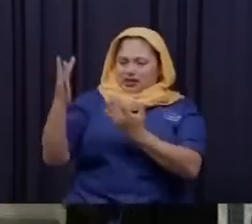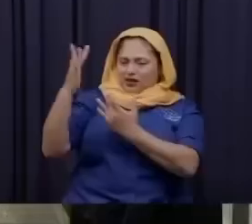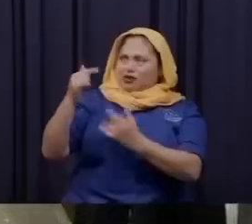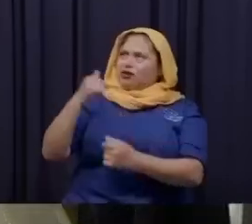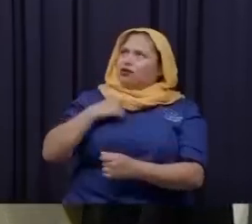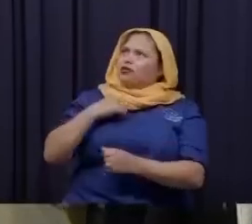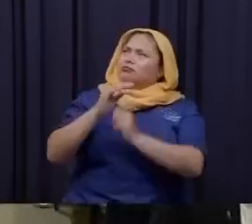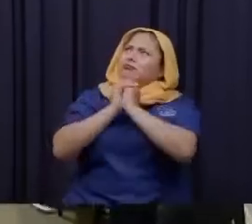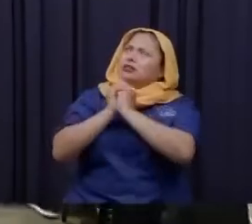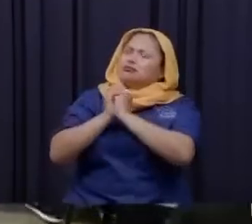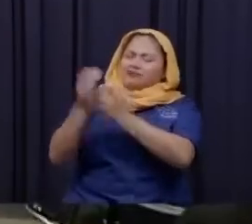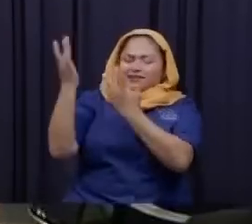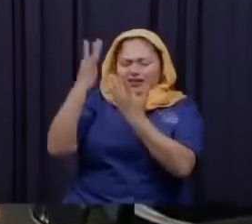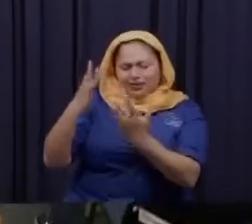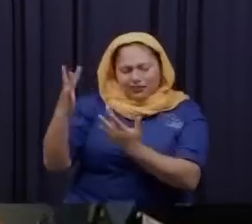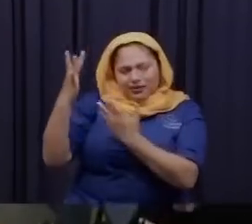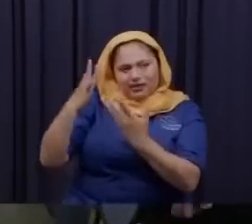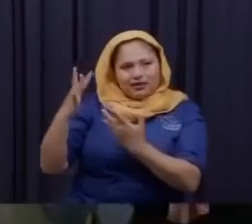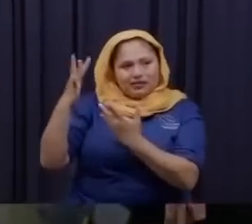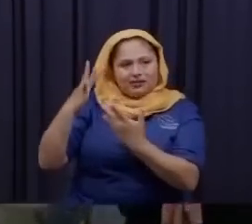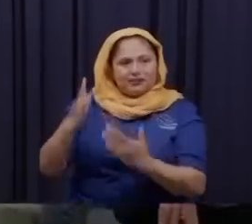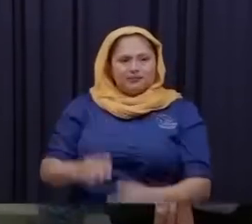piedad.